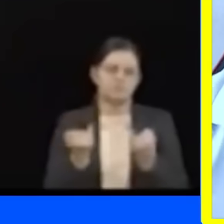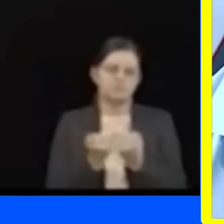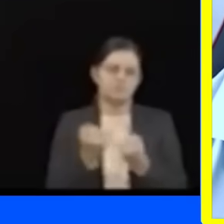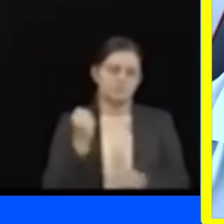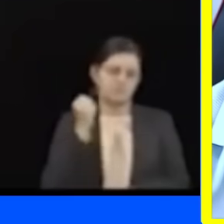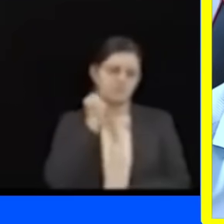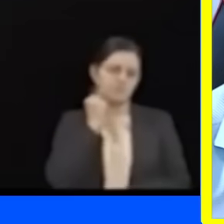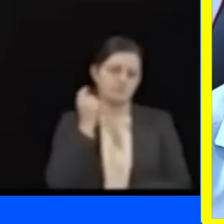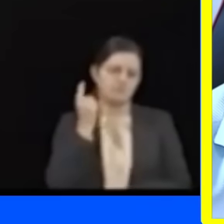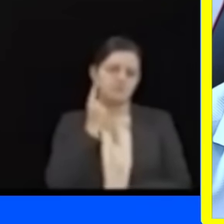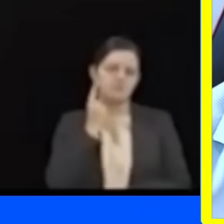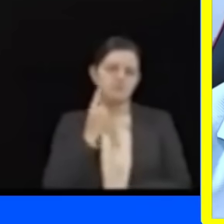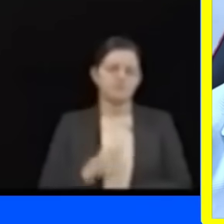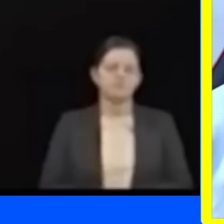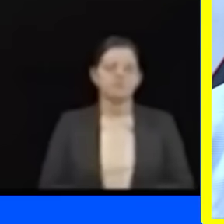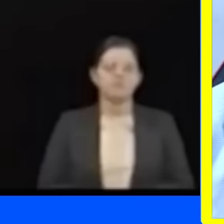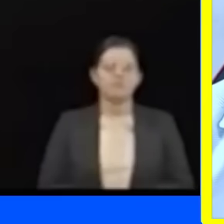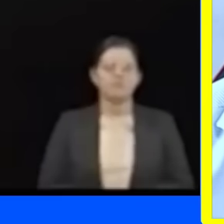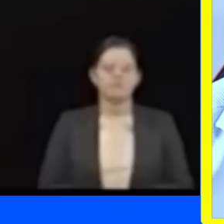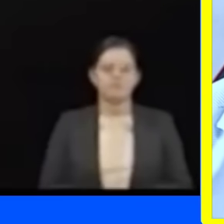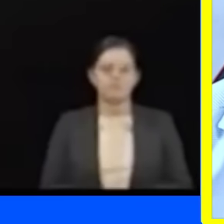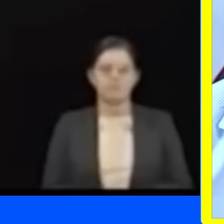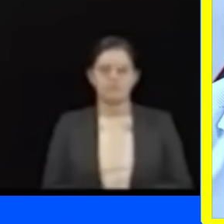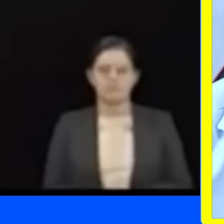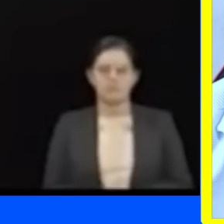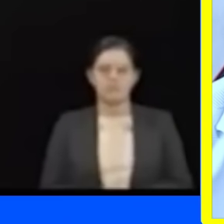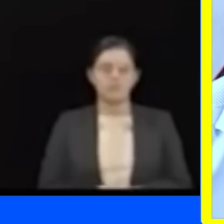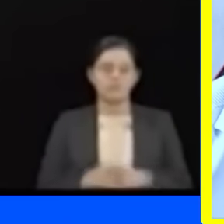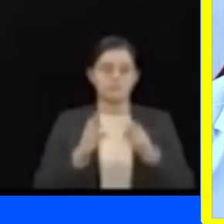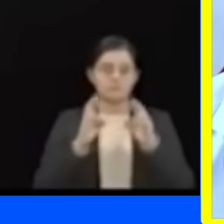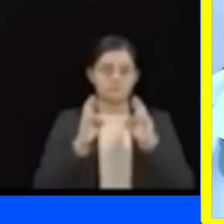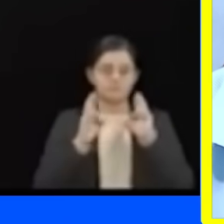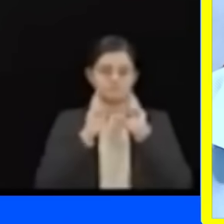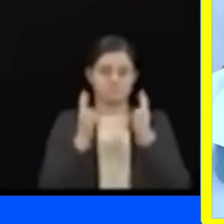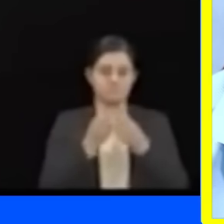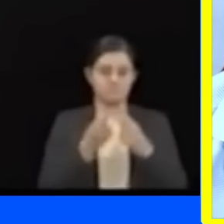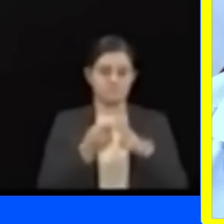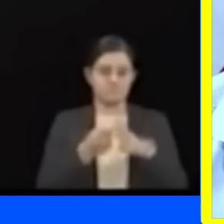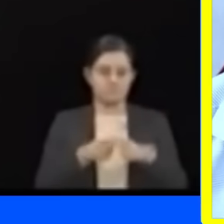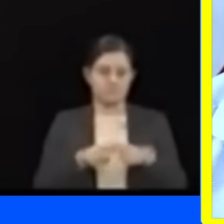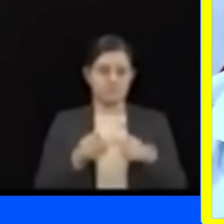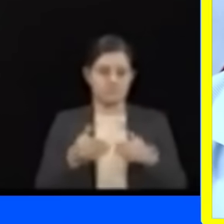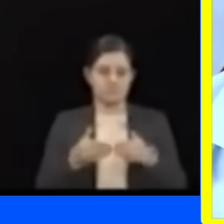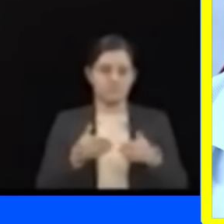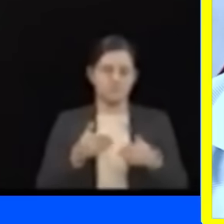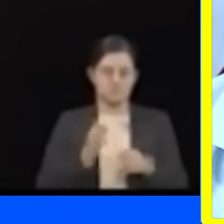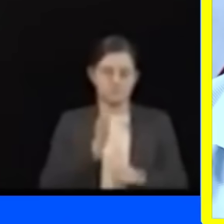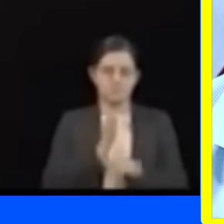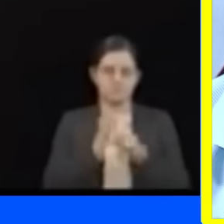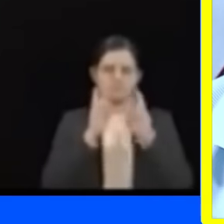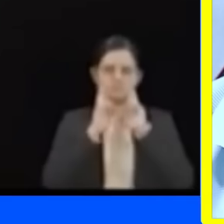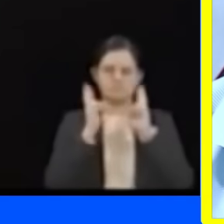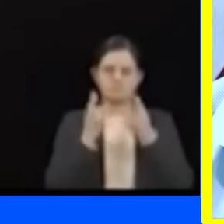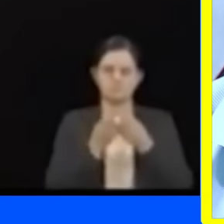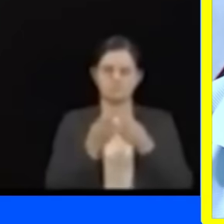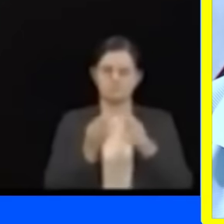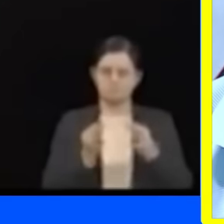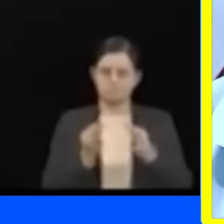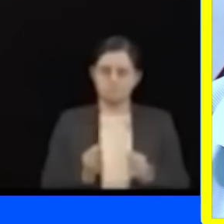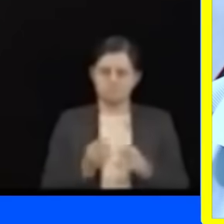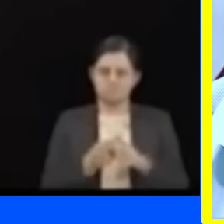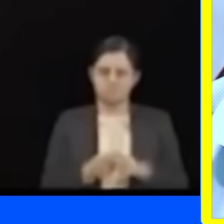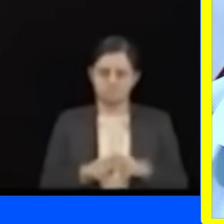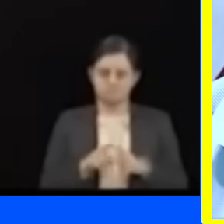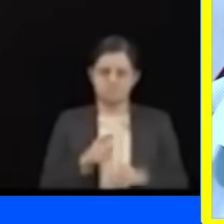acude ante un juez merece que le dé lo que en justicia le corresponde. Y no tener frente así